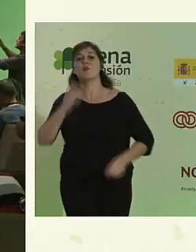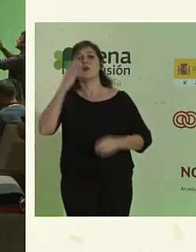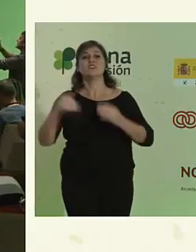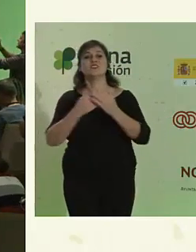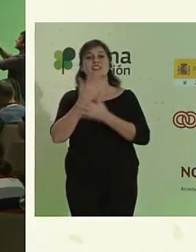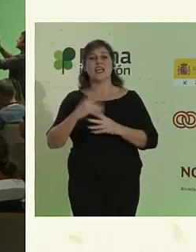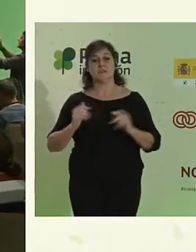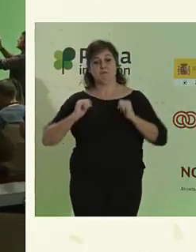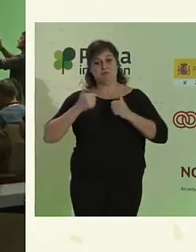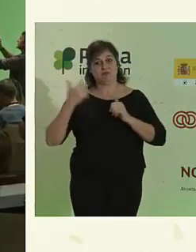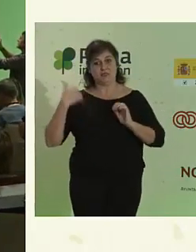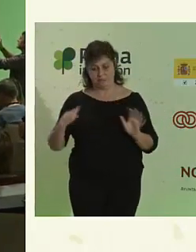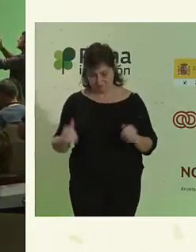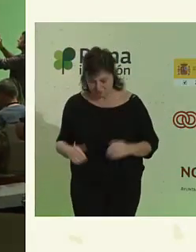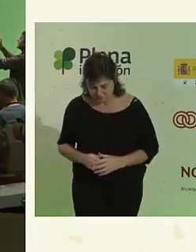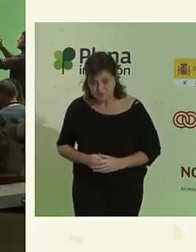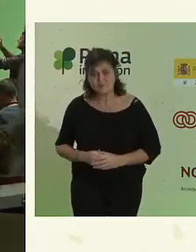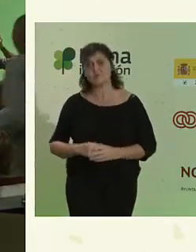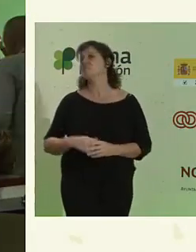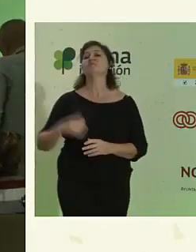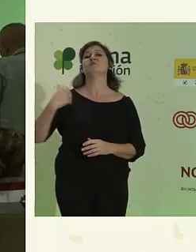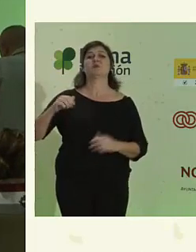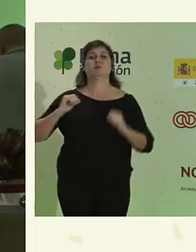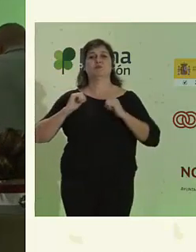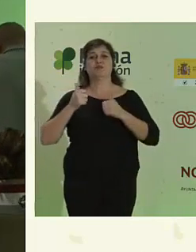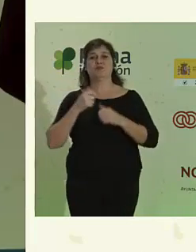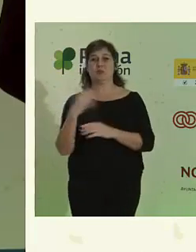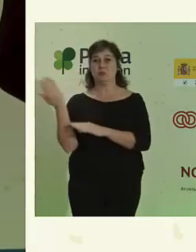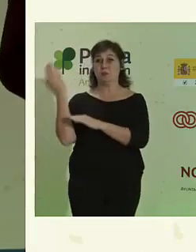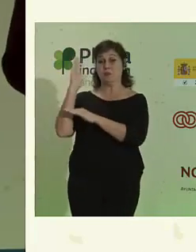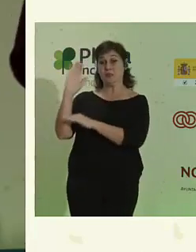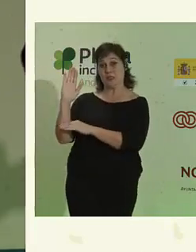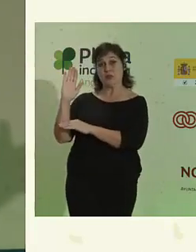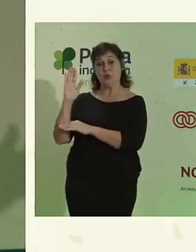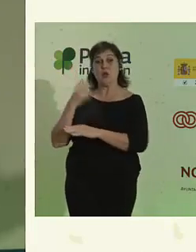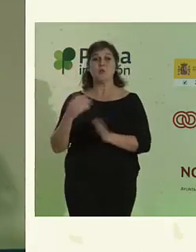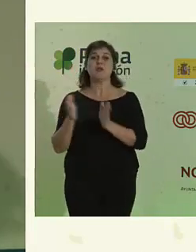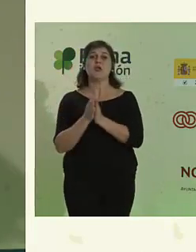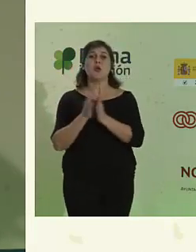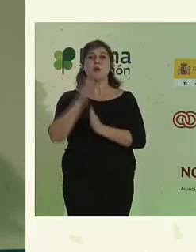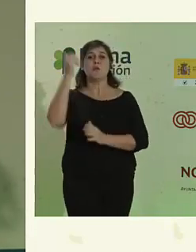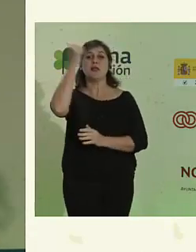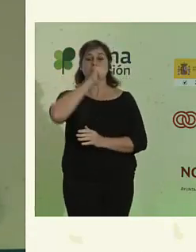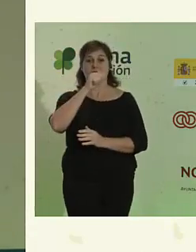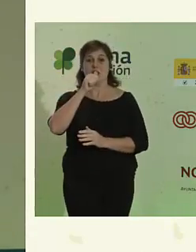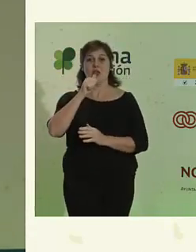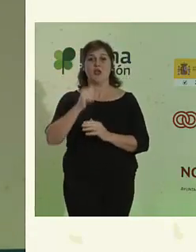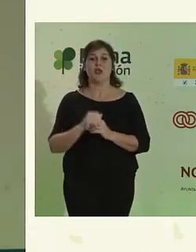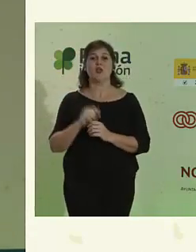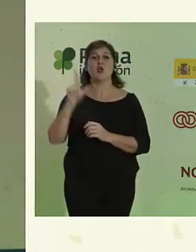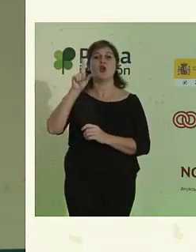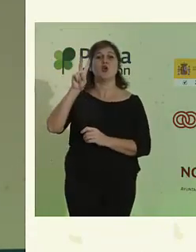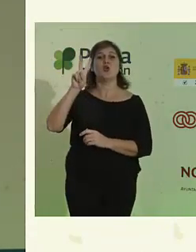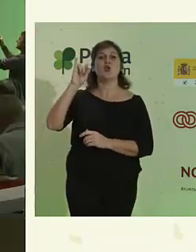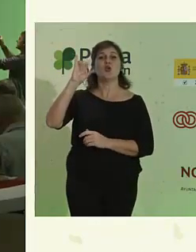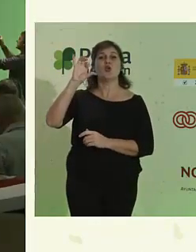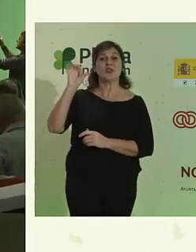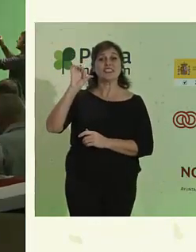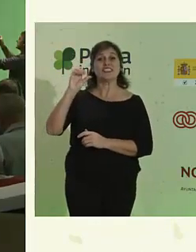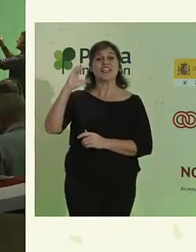Bueno, pues vamos a empezar. Os presento a mi compañero Luis Carreras.